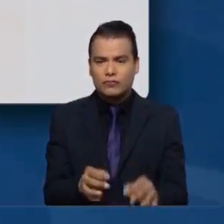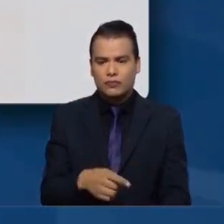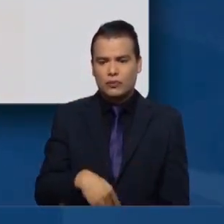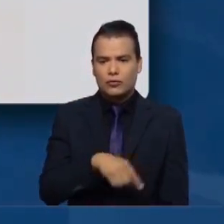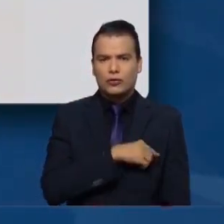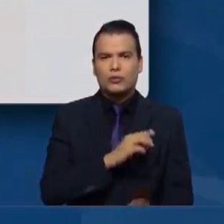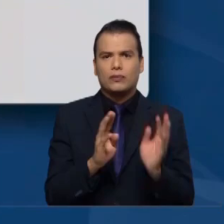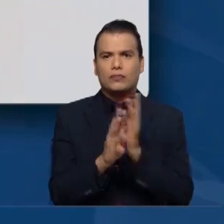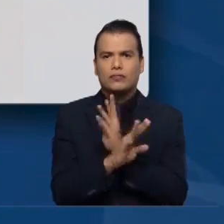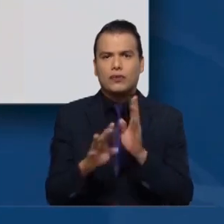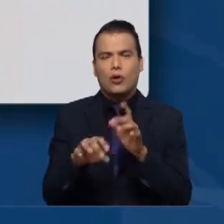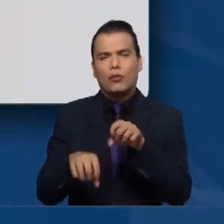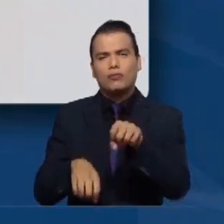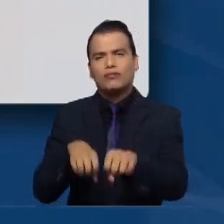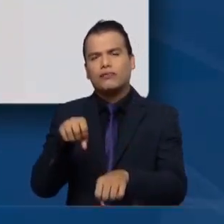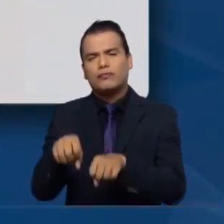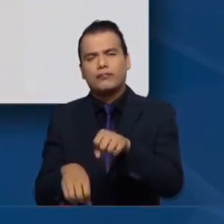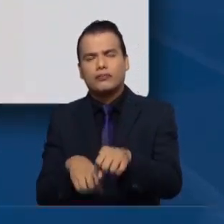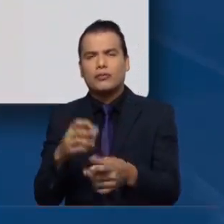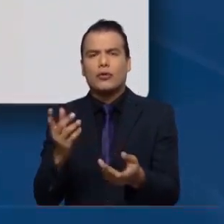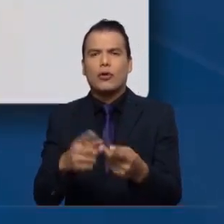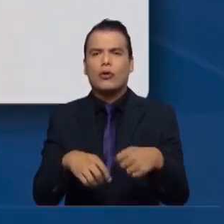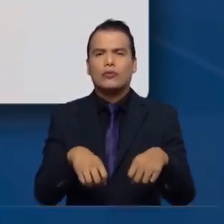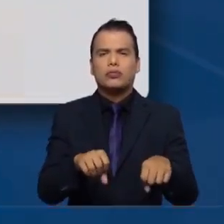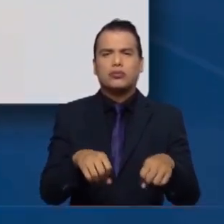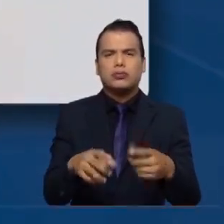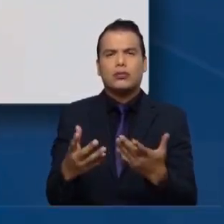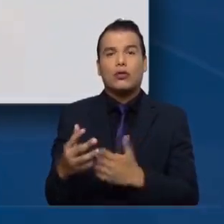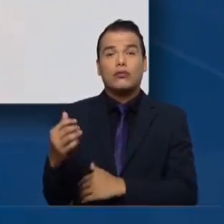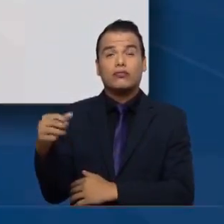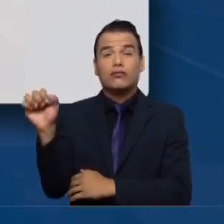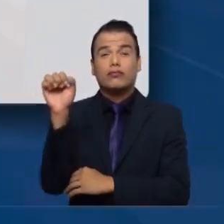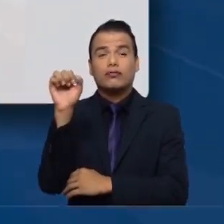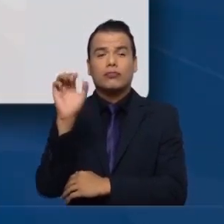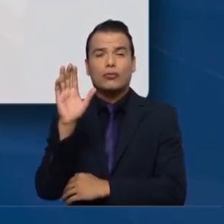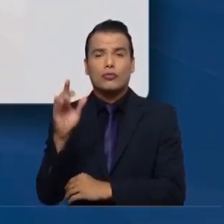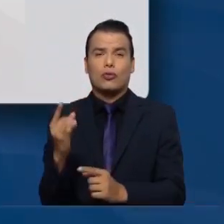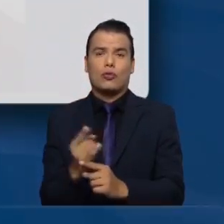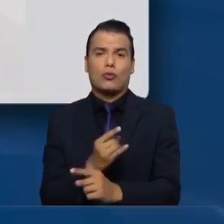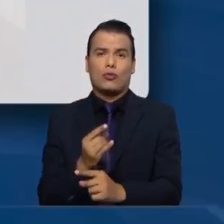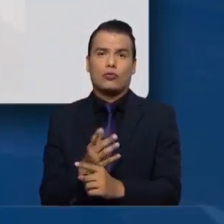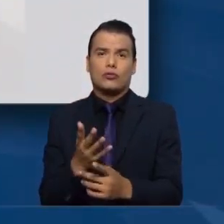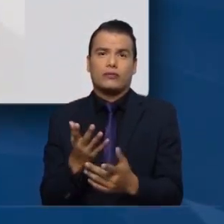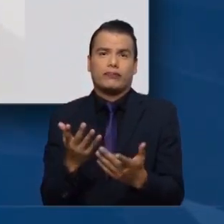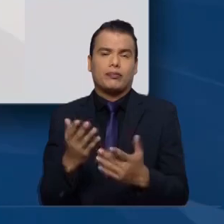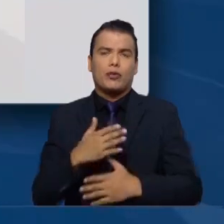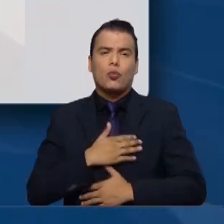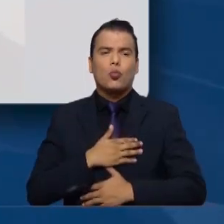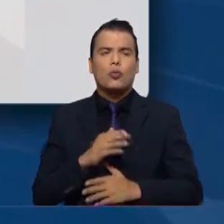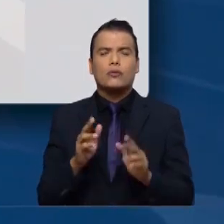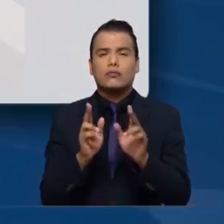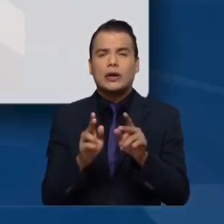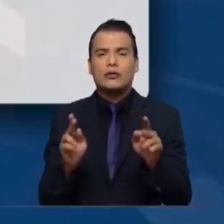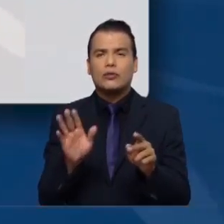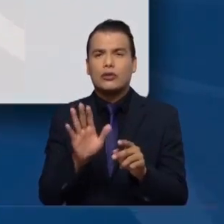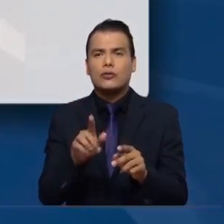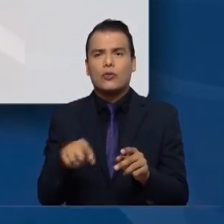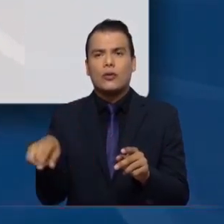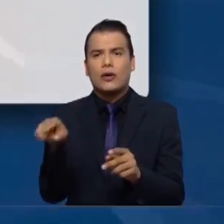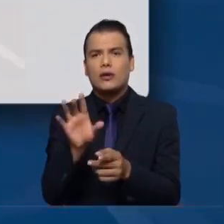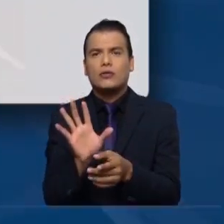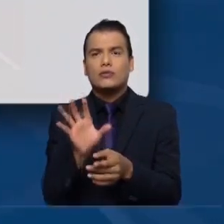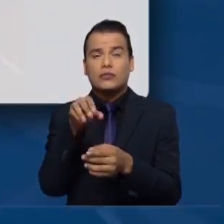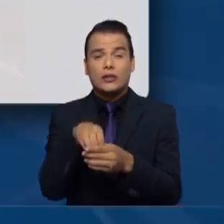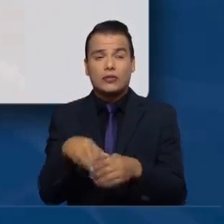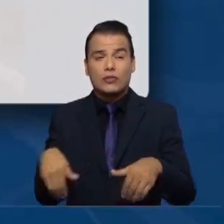peatón ciclista motociclista conductor de automóvil acompañante tanto en moto como en carro como pasajero